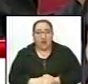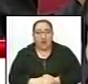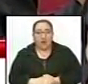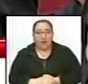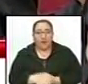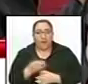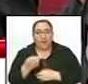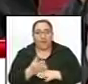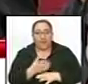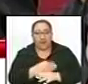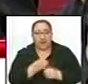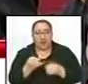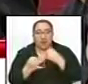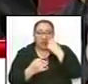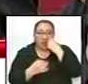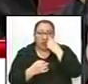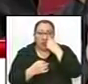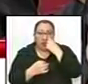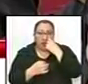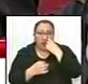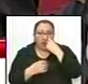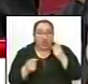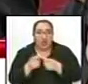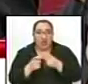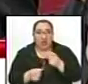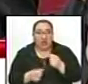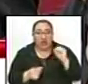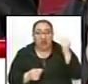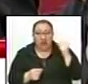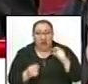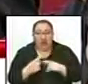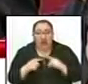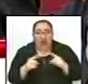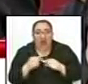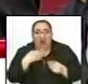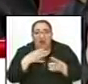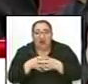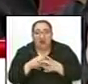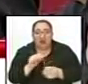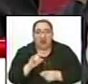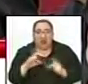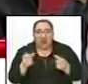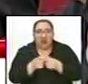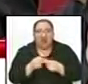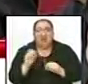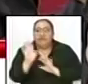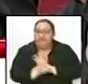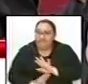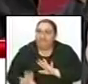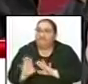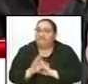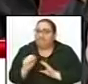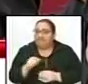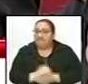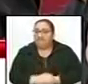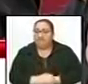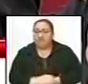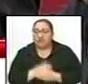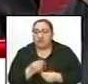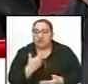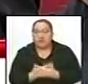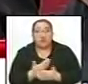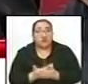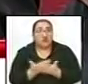que hemos manifestado varios congresistas de la izquierda, entre algunos otros más, es que en la subcomisión había un blindaje. Había un blindaje